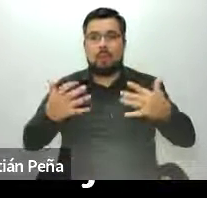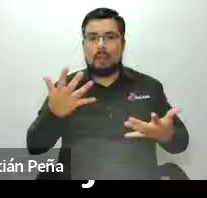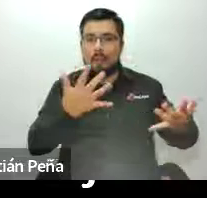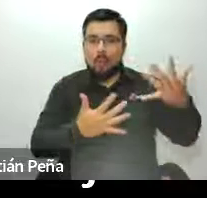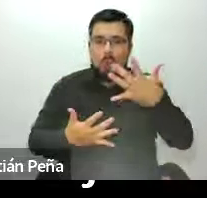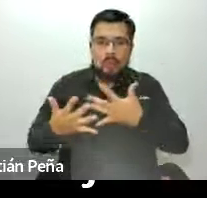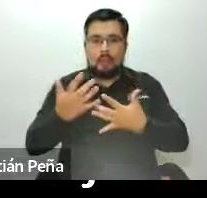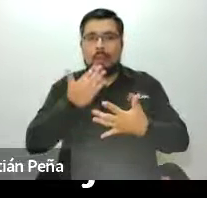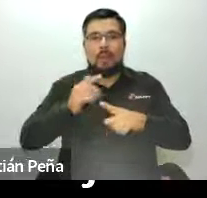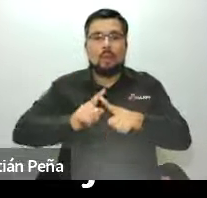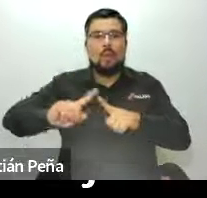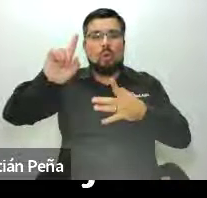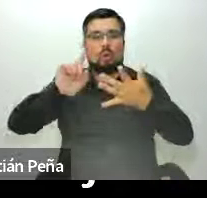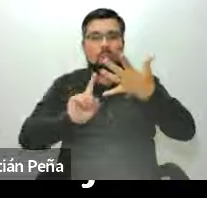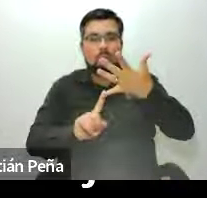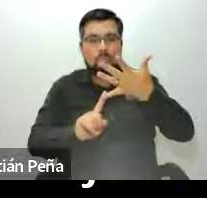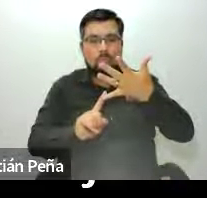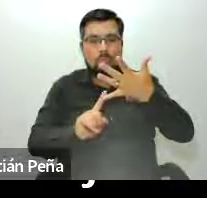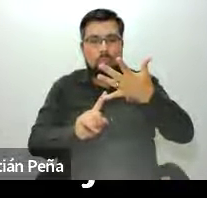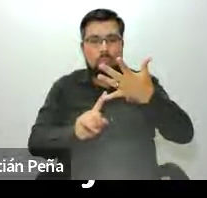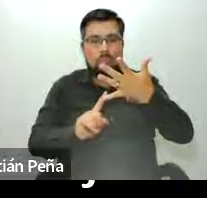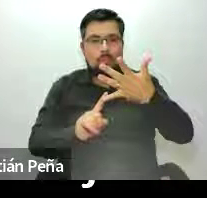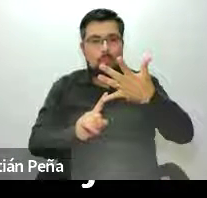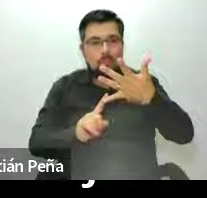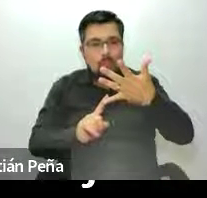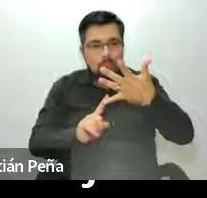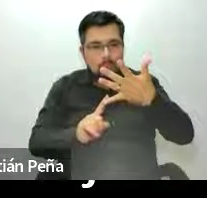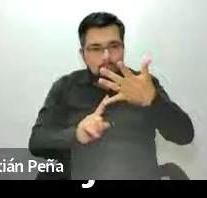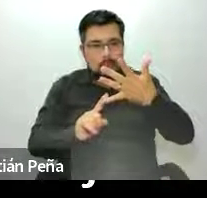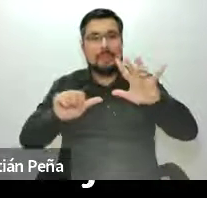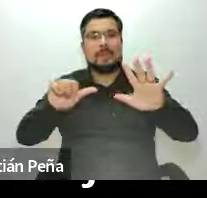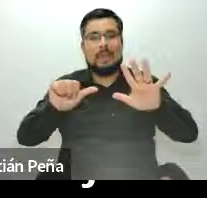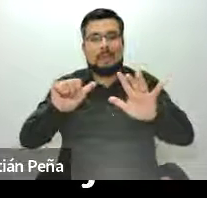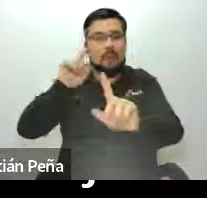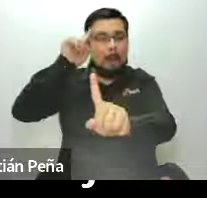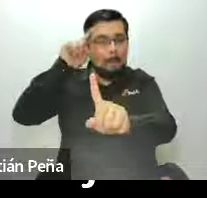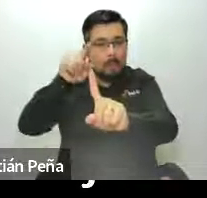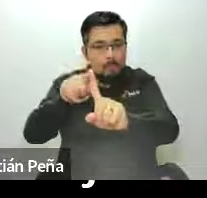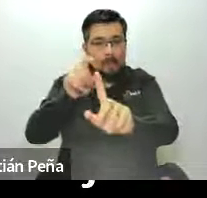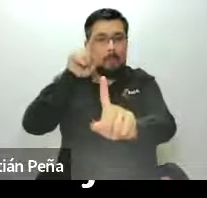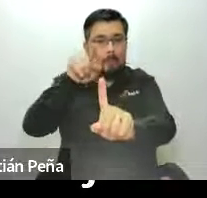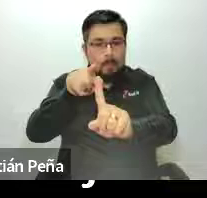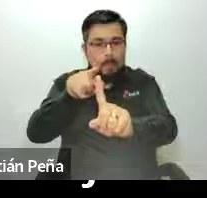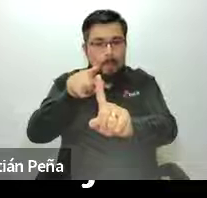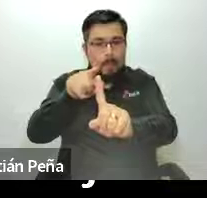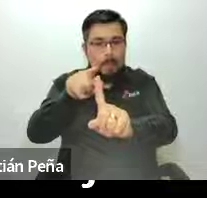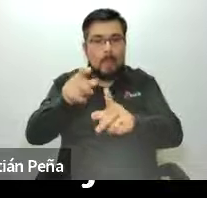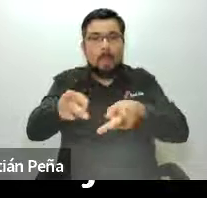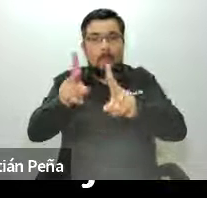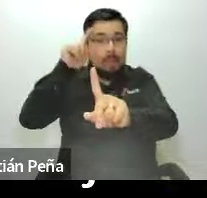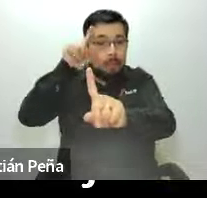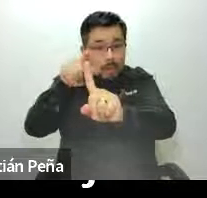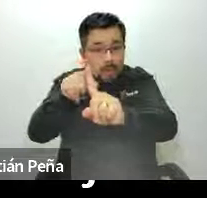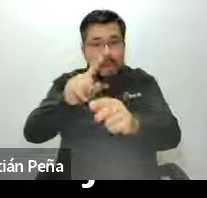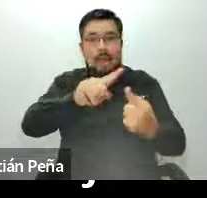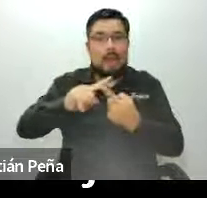último, proyectar la participación de las y los estudiantes en la vida en la sociedad, es decir, que no sean personas pasivas. Ay,